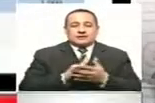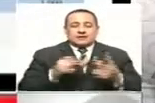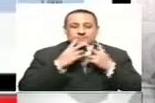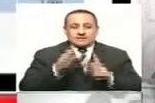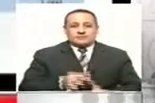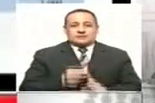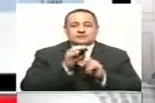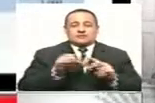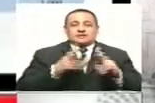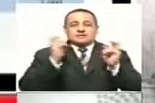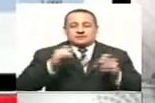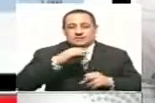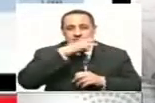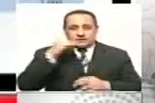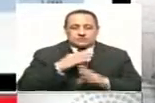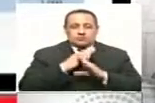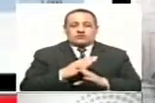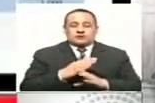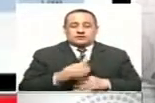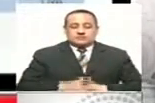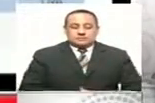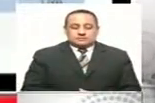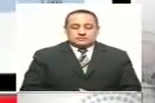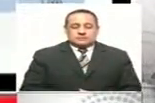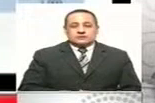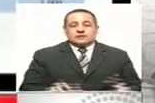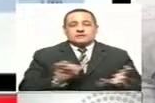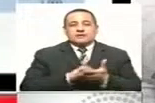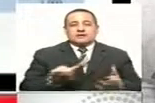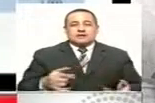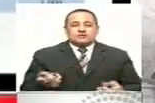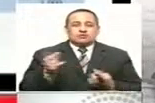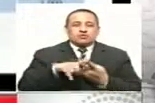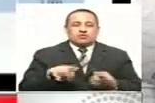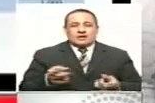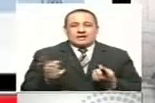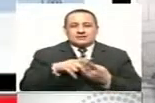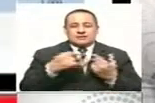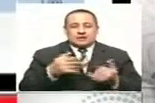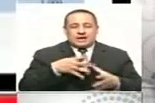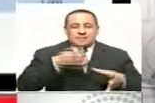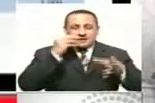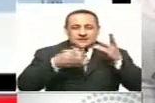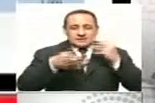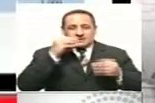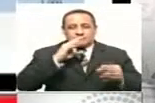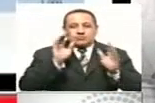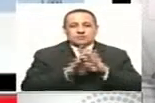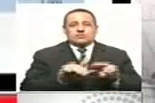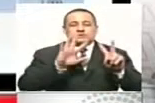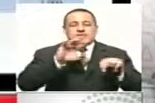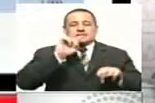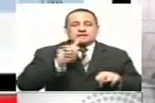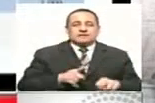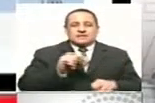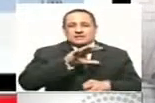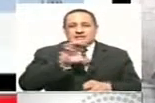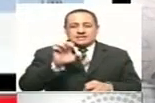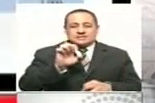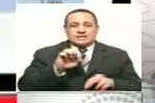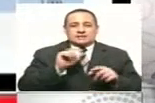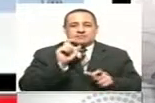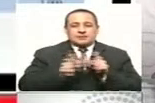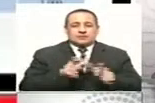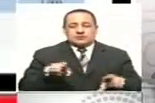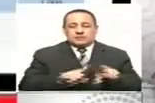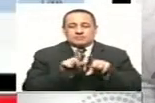Especializado en temas de drogas. Y entonces, por lo menos debiéramos atender 7.500 personas con